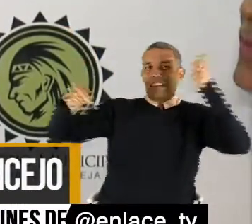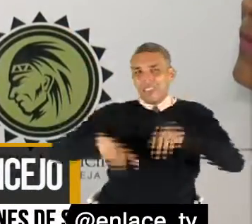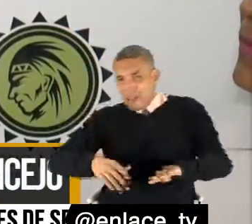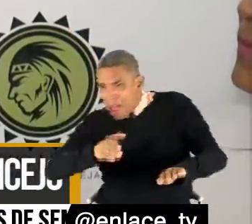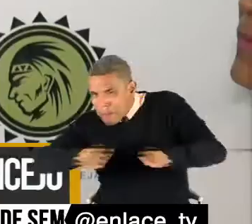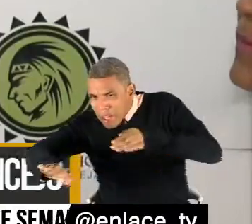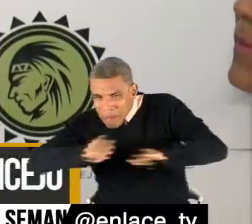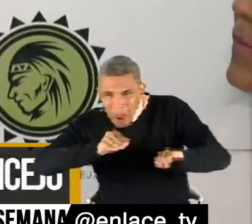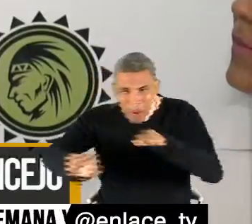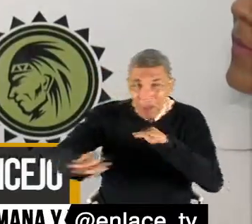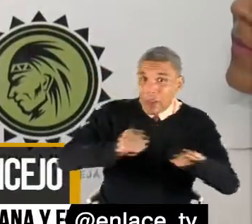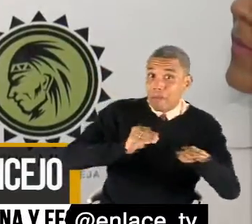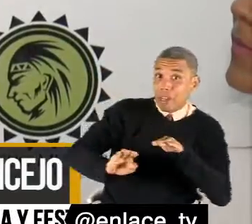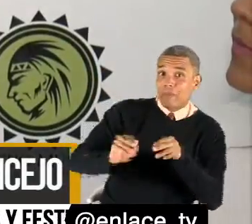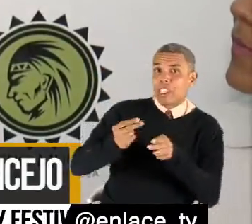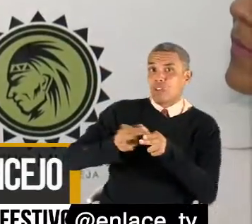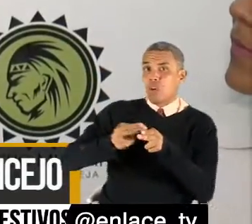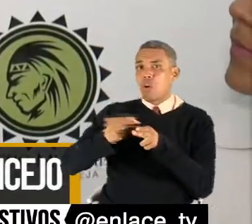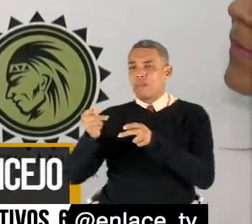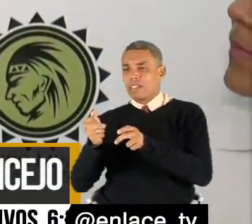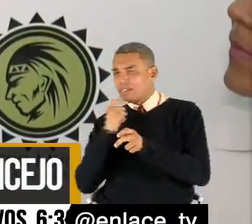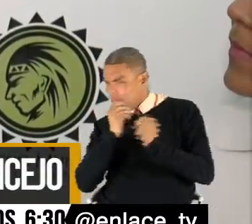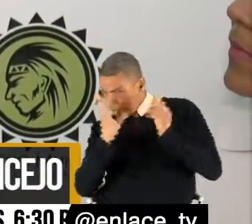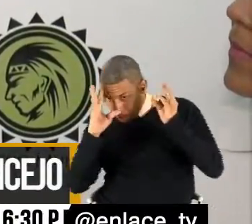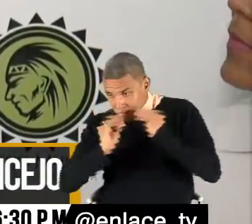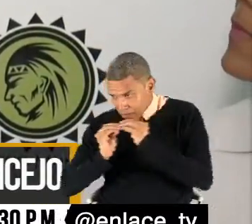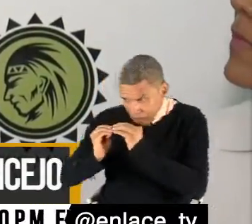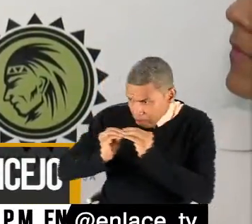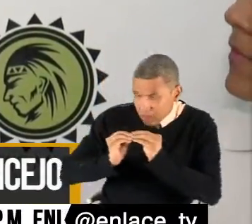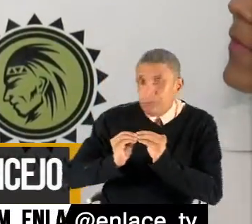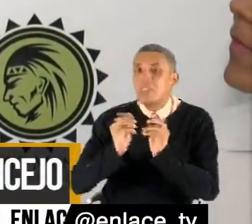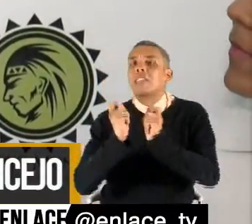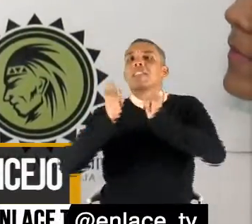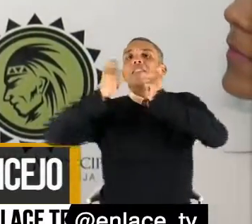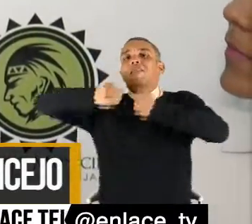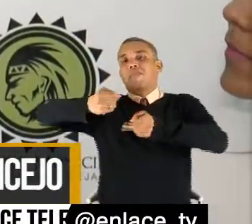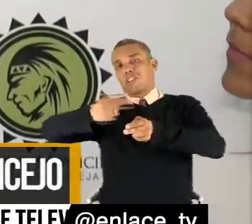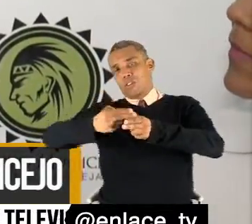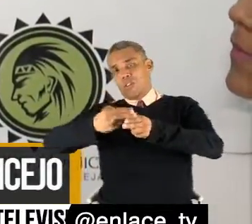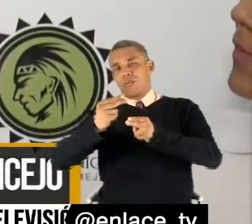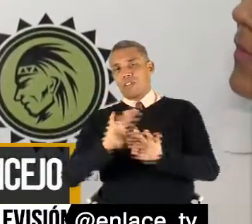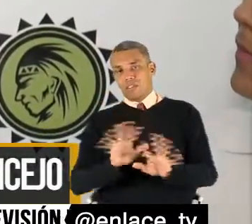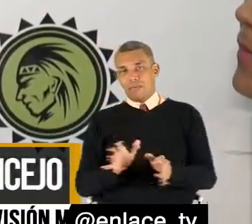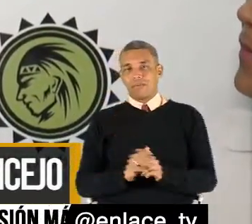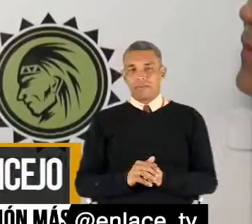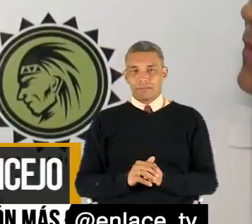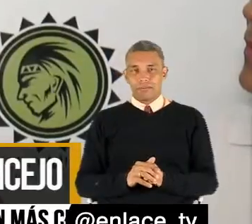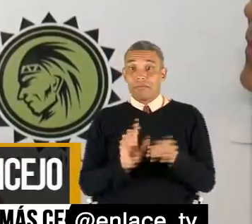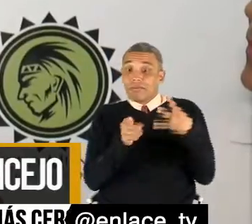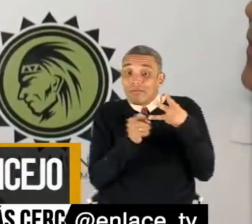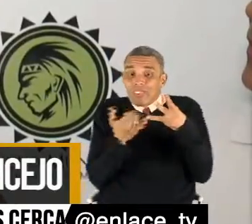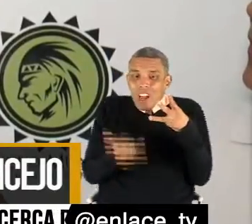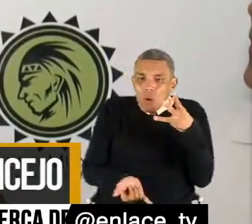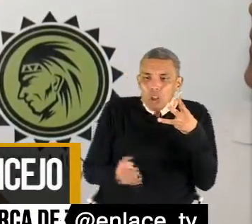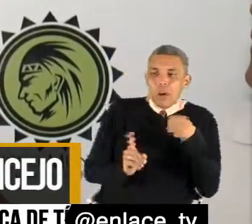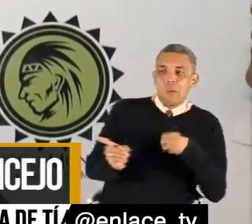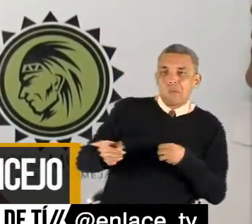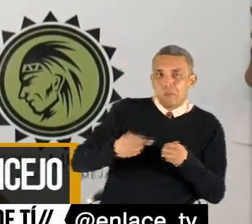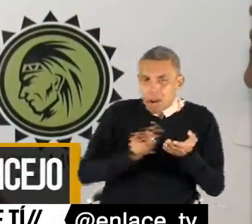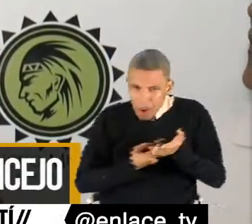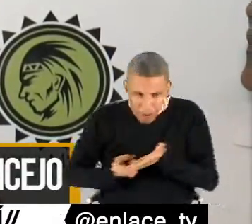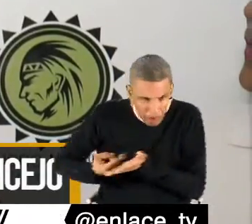estamos analizando un proyecto de acuerdo que es la ratificación de los diferentes escenarios deportivos en Barranca Bermeja, que